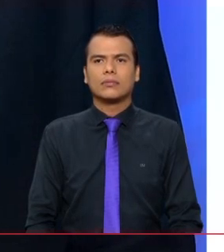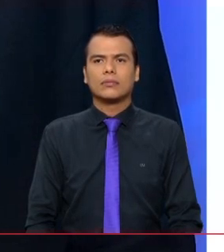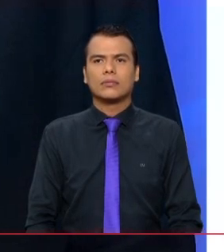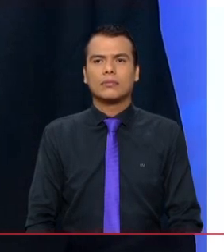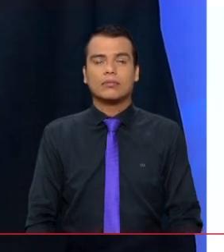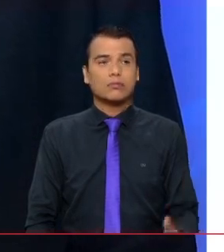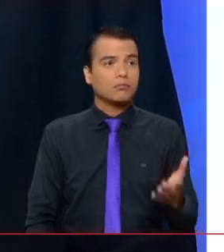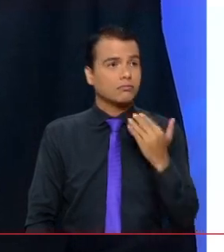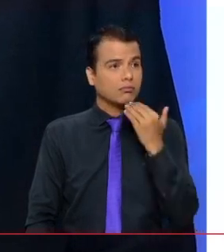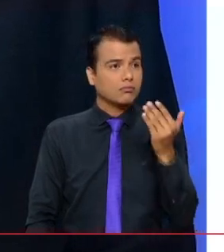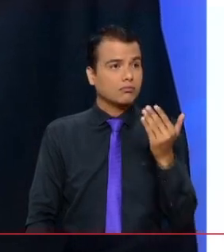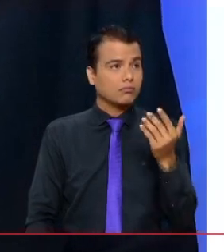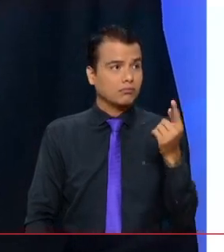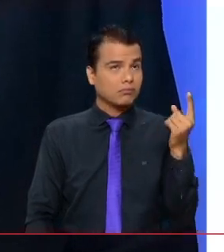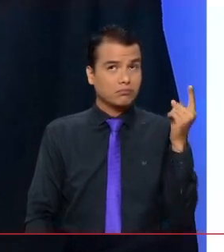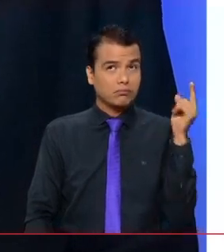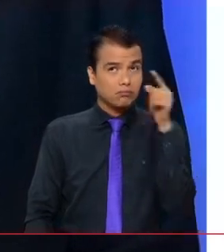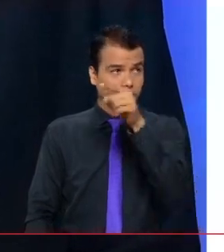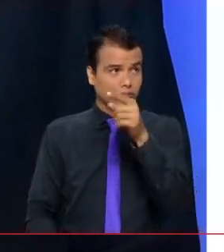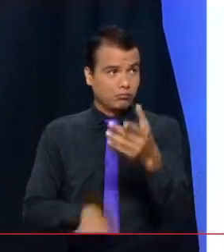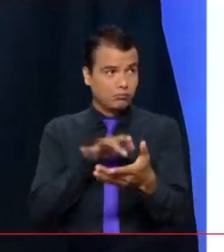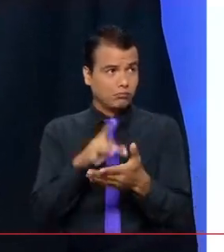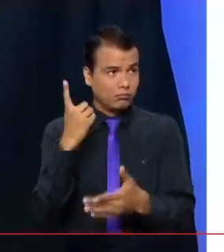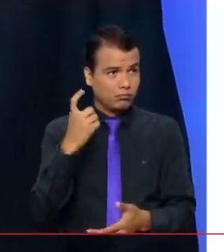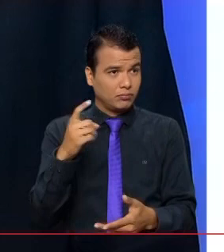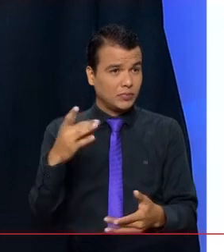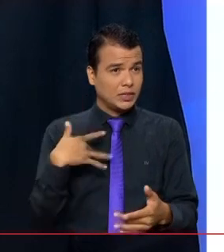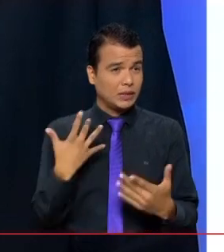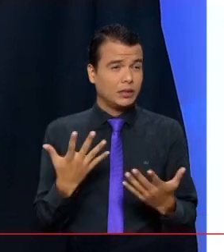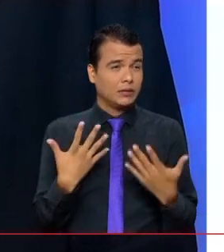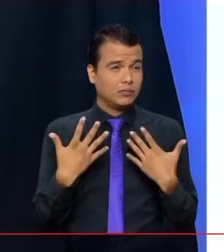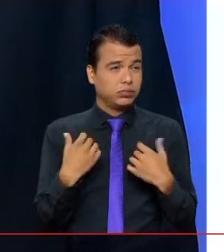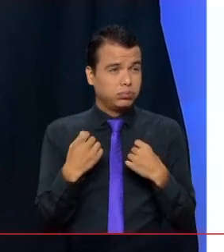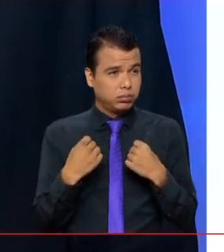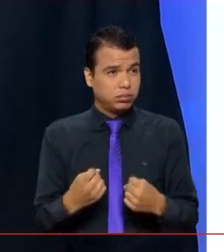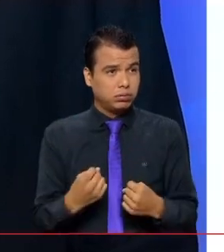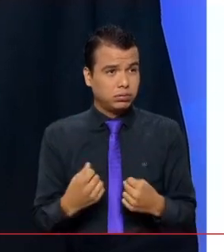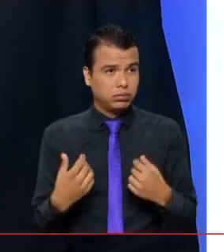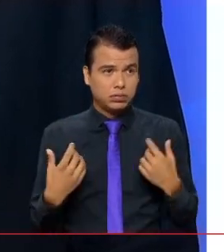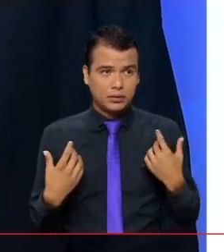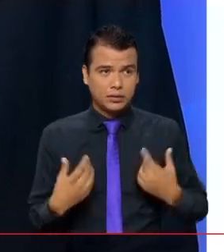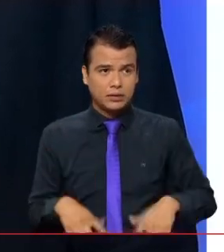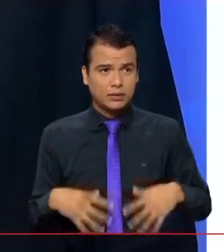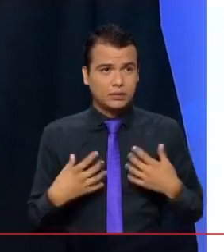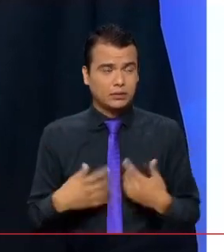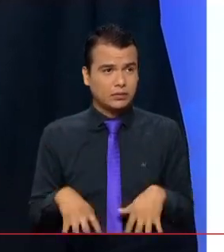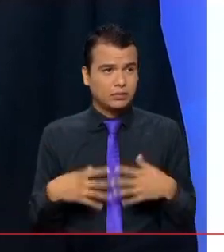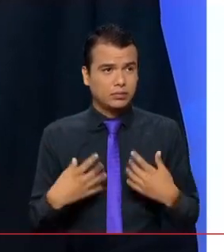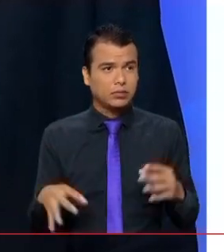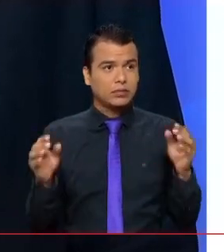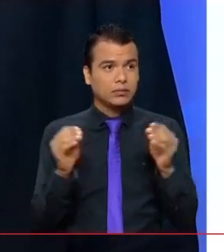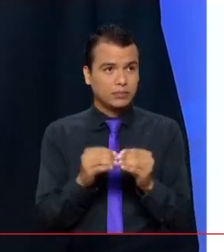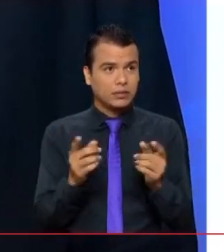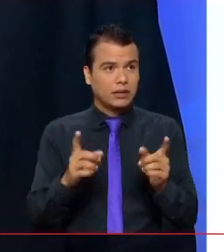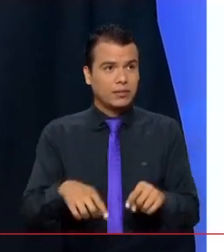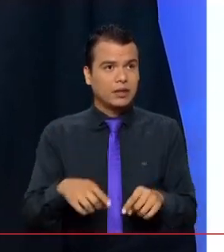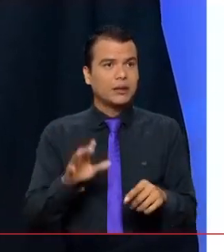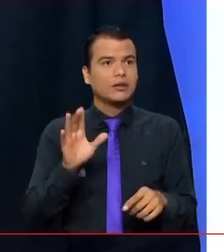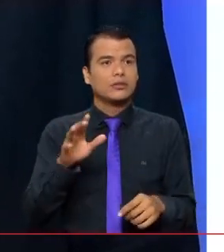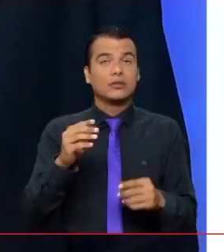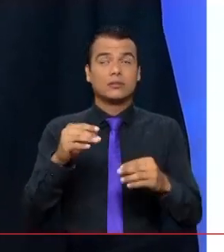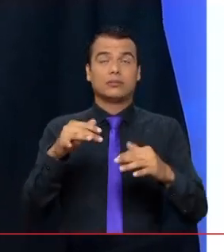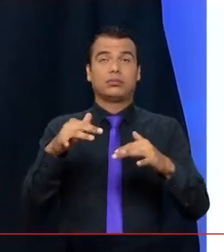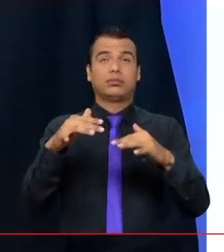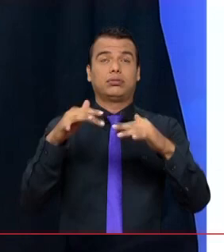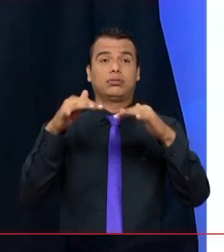sé si usted ayer estuvo por ese sector, se sentía el fogaje, el calor que venía del cerro y el por humo. Supuesto también la ceniza, ¿no?